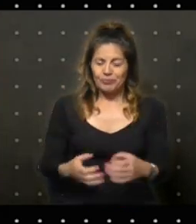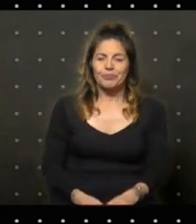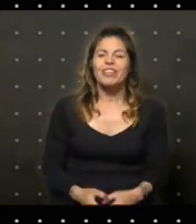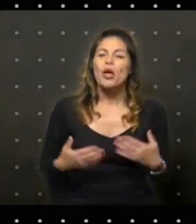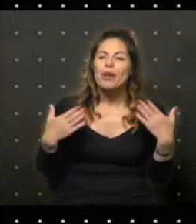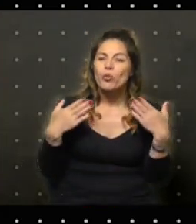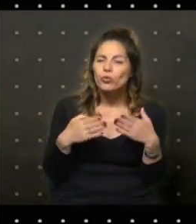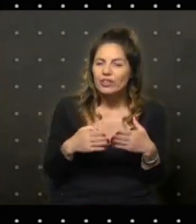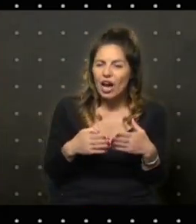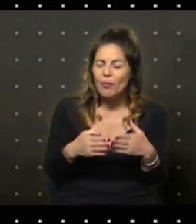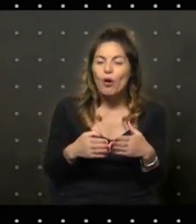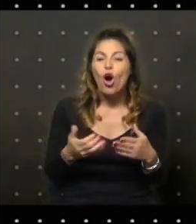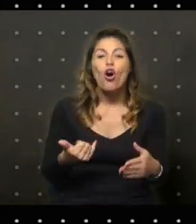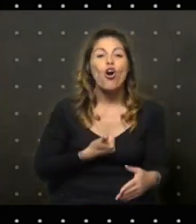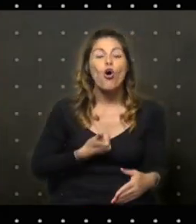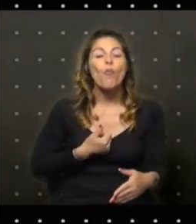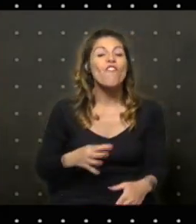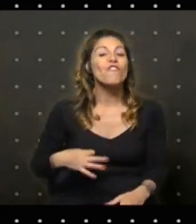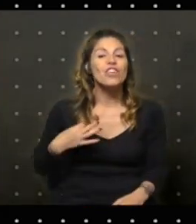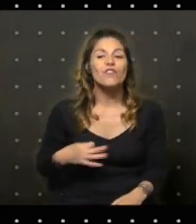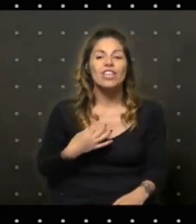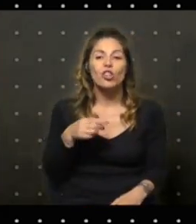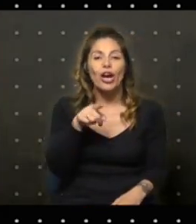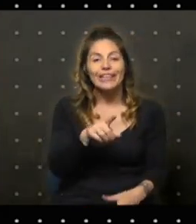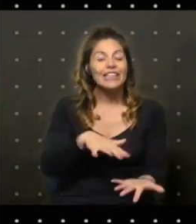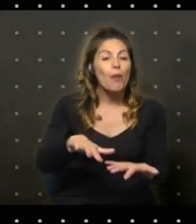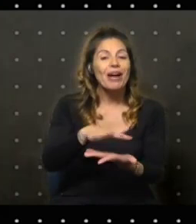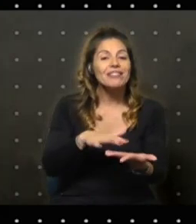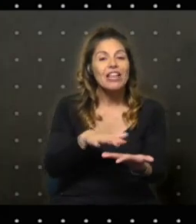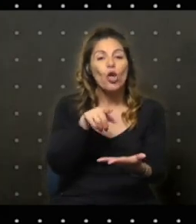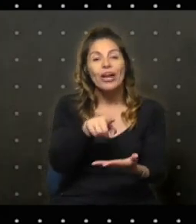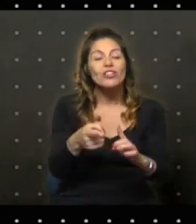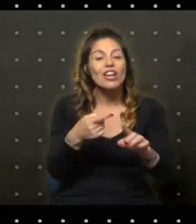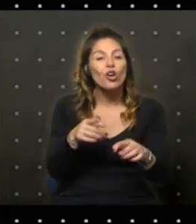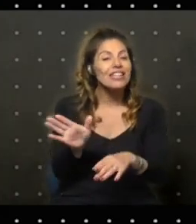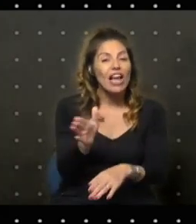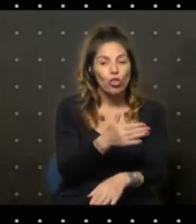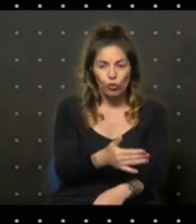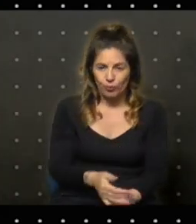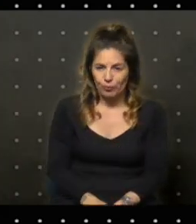preguntamos María Laura Cómo se está viviendo qué está pasando en el correo allí donde se coordina